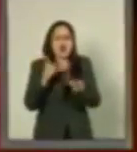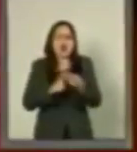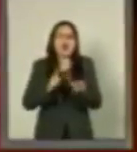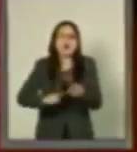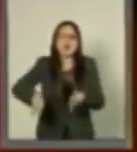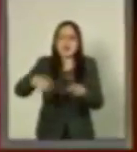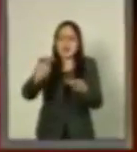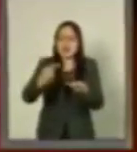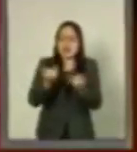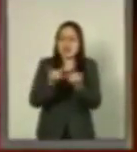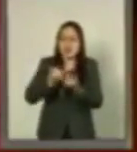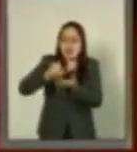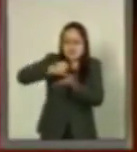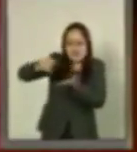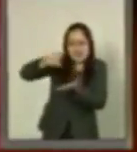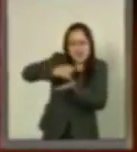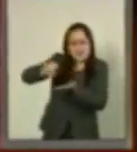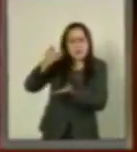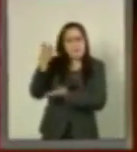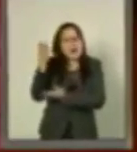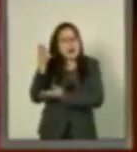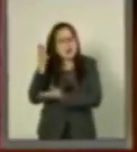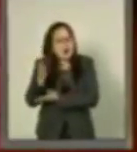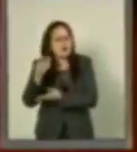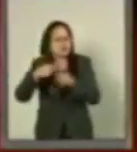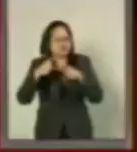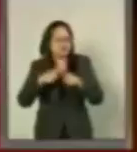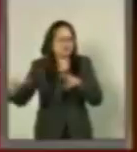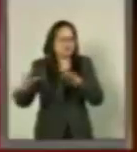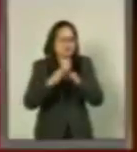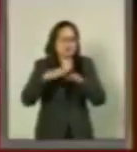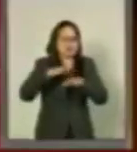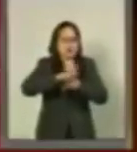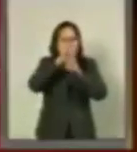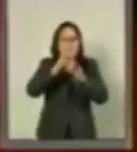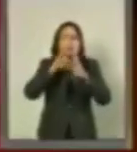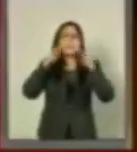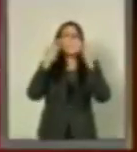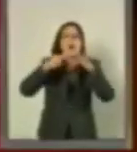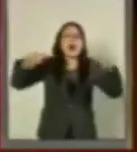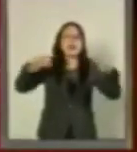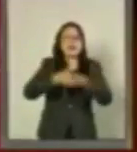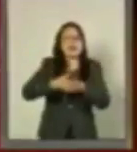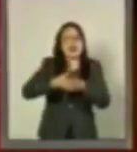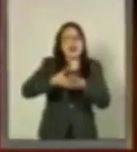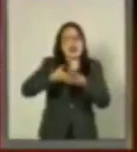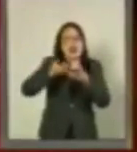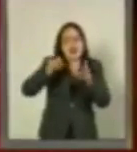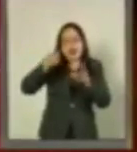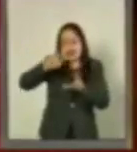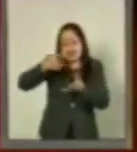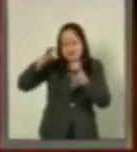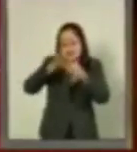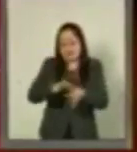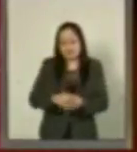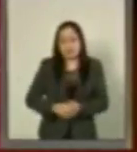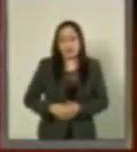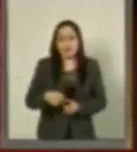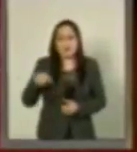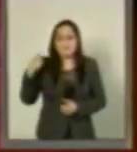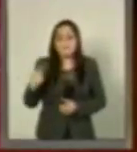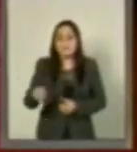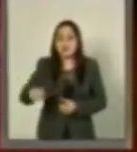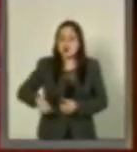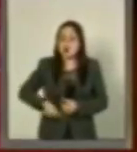el sembradío y todo lo que tiene que ver con la mafia del narcotráfico. Este gobierno hizo lo